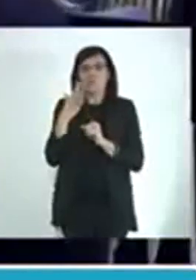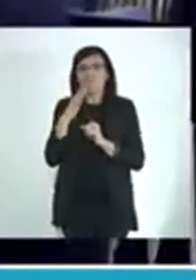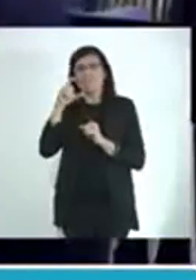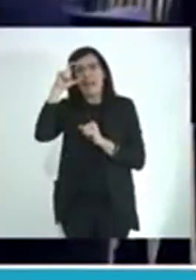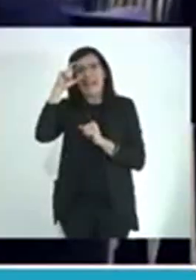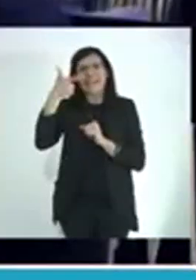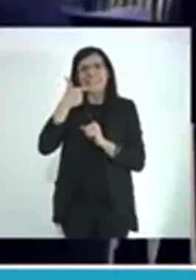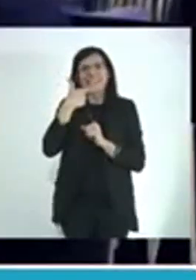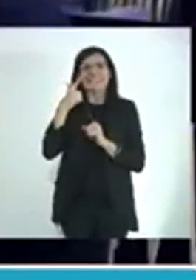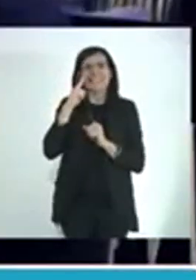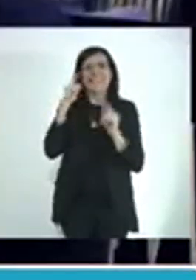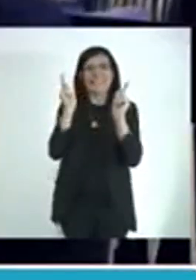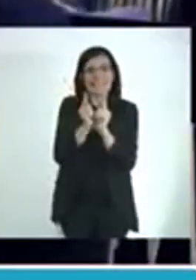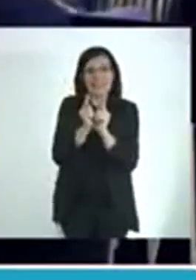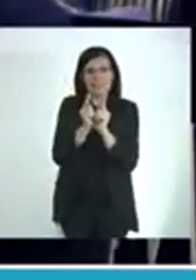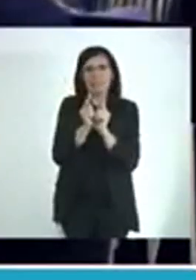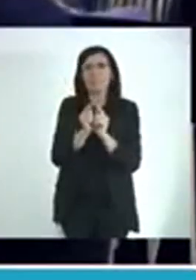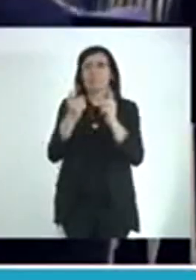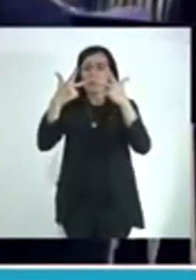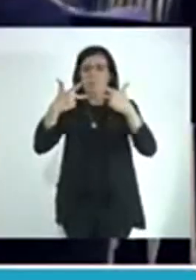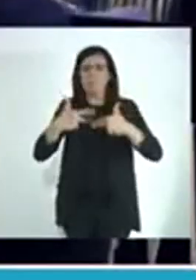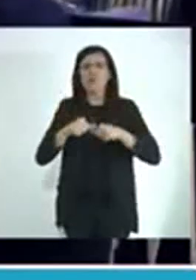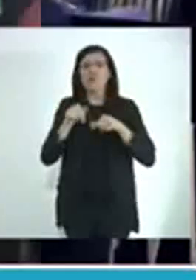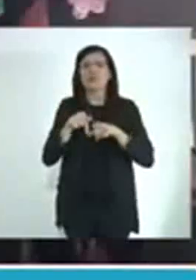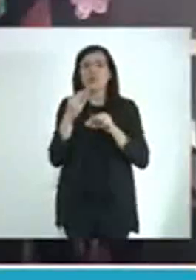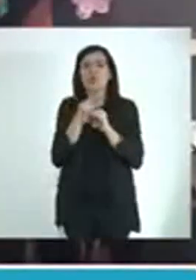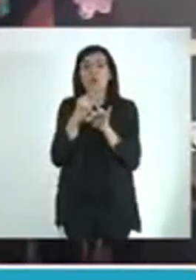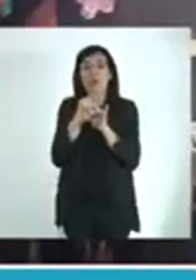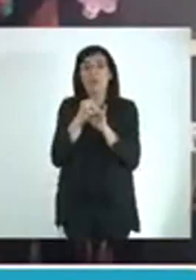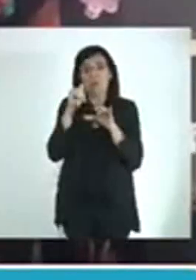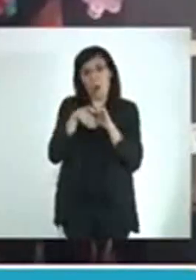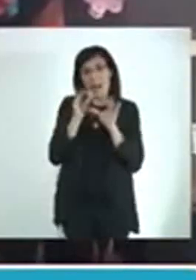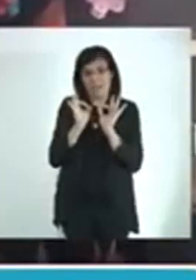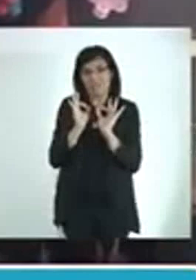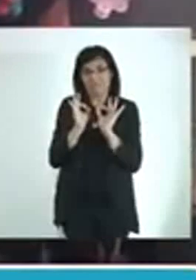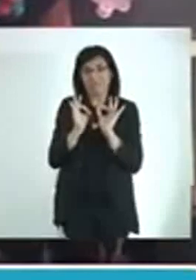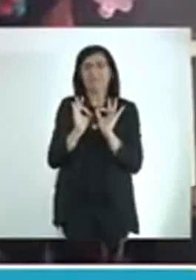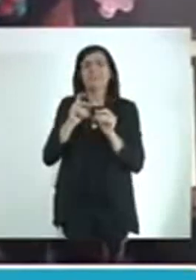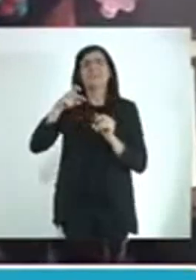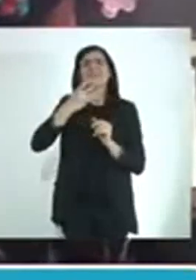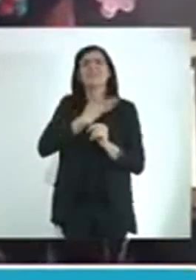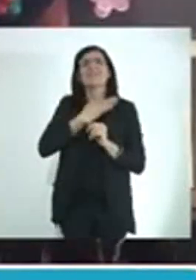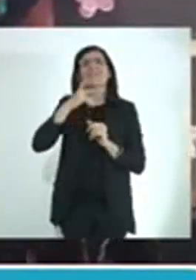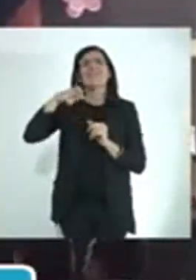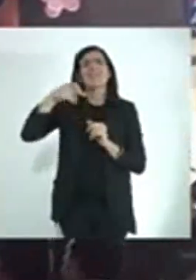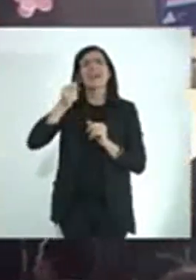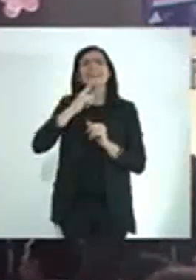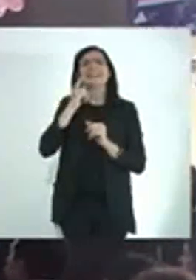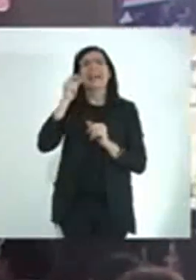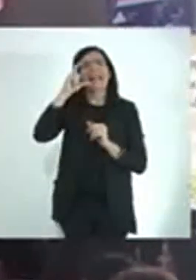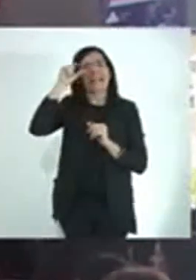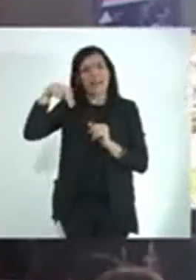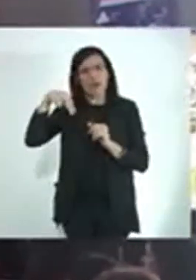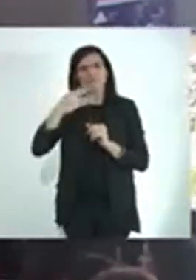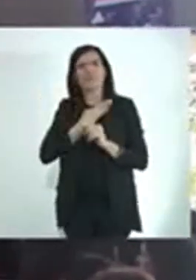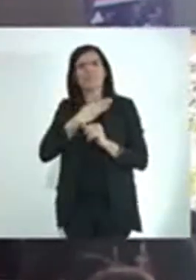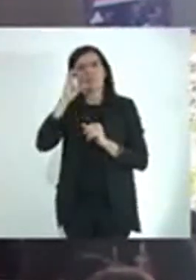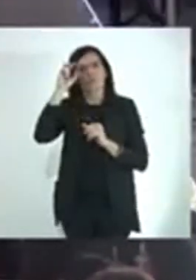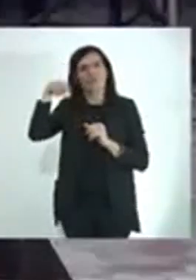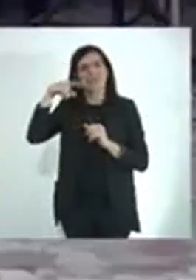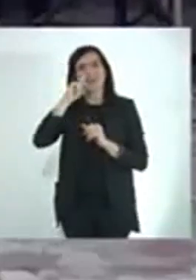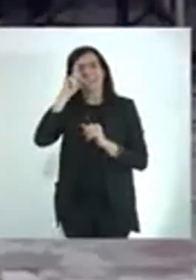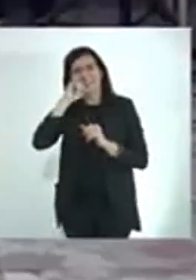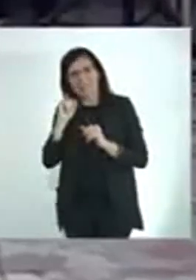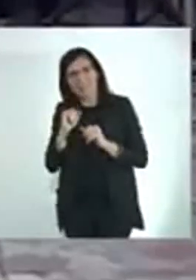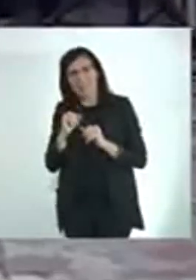ESI, un proyecto ya institucional en el caso de la Escuela Pantaleón Fernández. Todos los años, quinto año, produce una